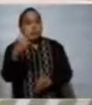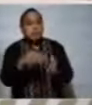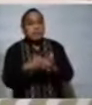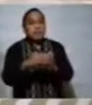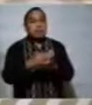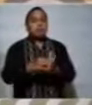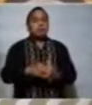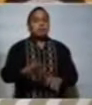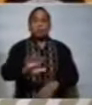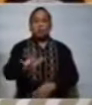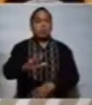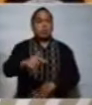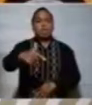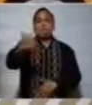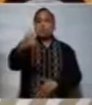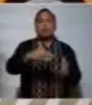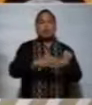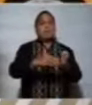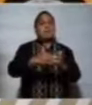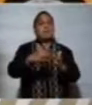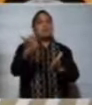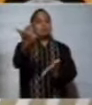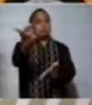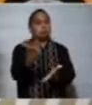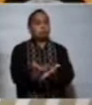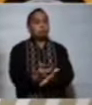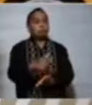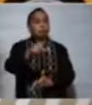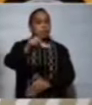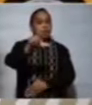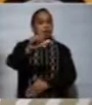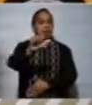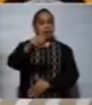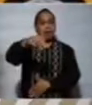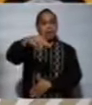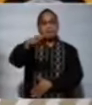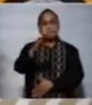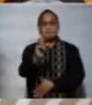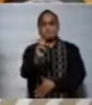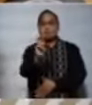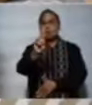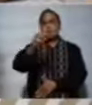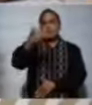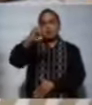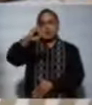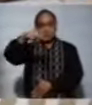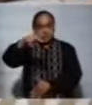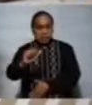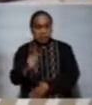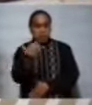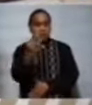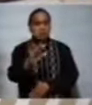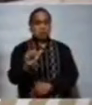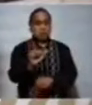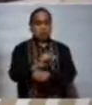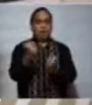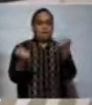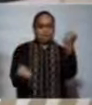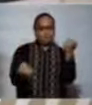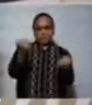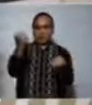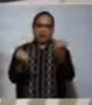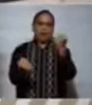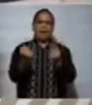vale como 12 millones de pesos. Es un Lamborghini, ¿no? Entonces, pero para que se vea bonito